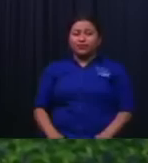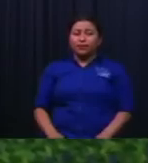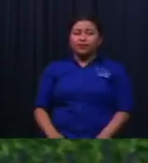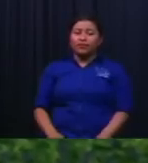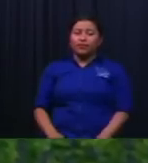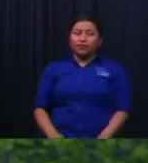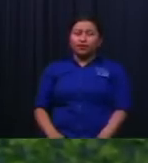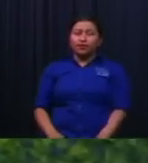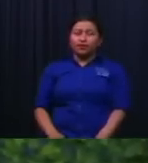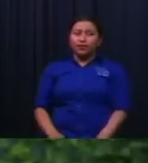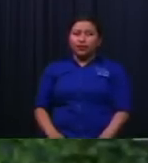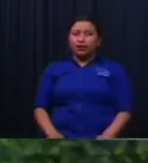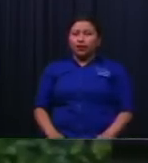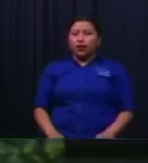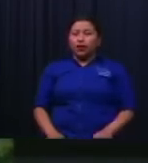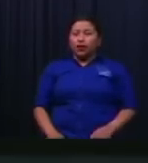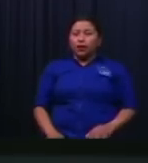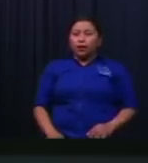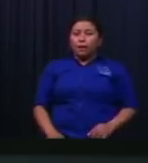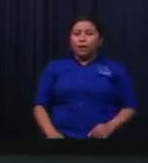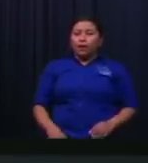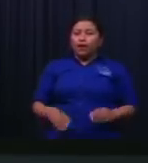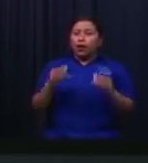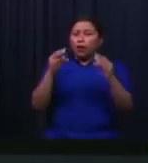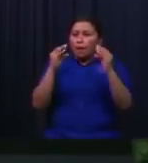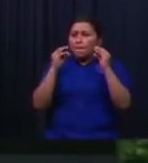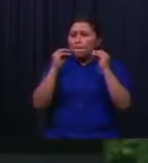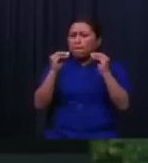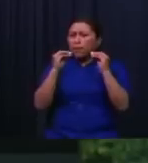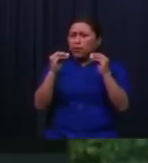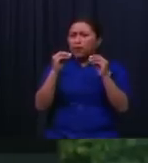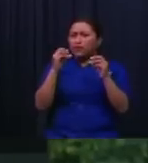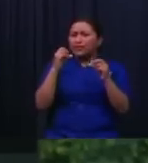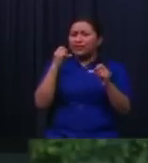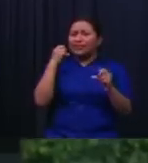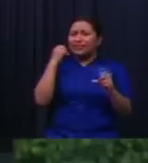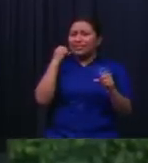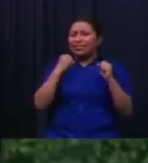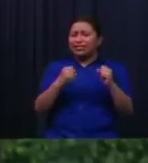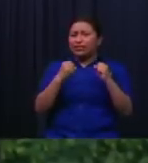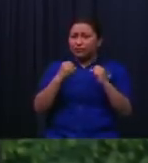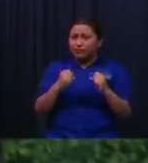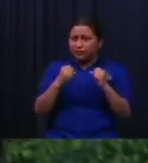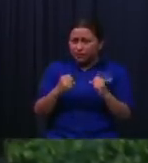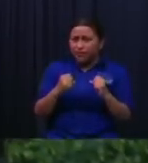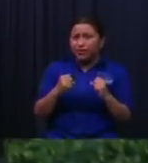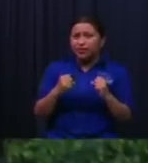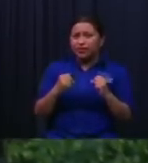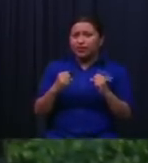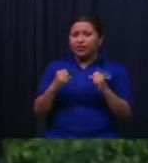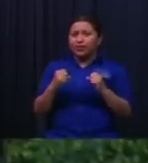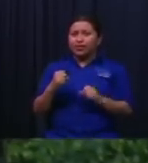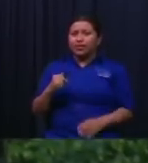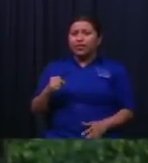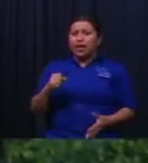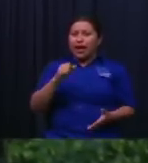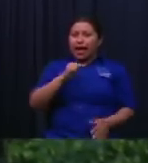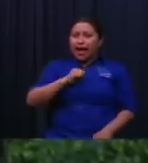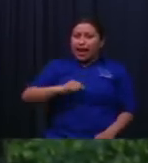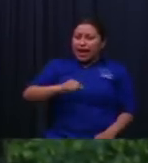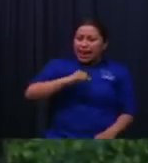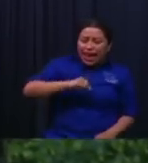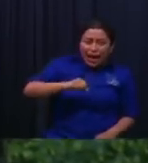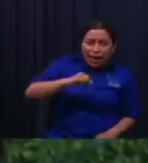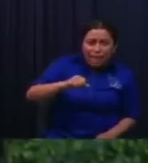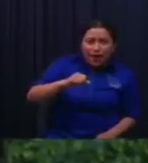no, hermano, es cosa seria. Es cosa seria. Lavar, planchar. Yo sé que tienen muchas, tienen